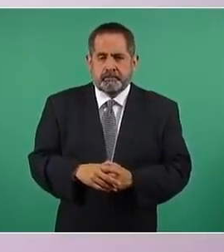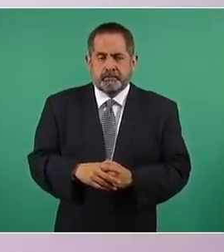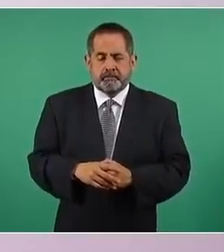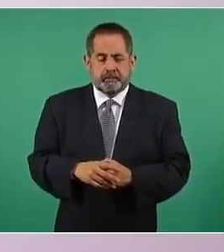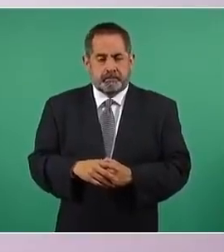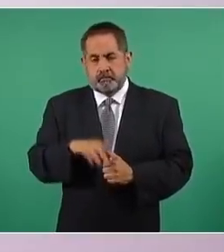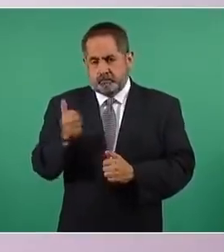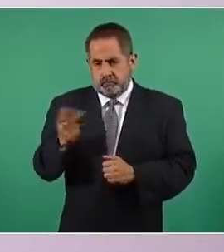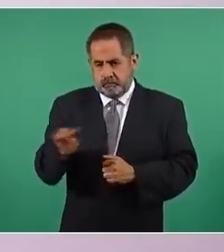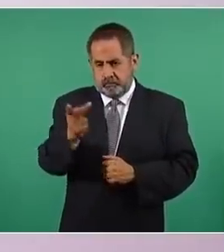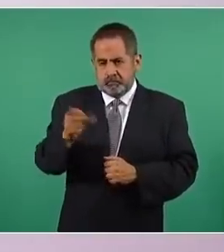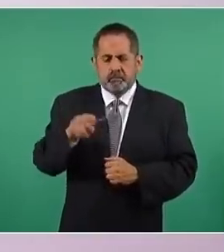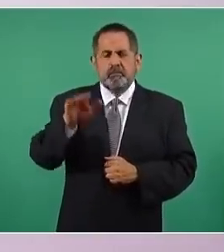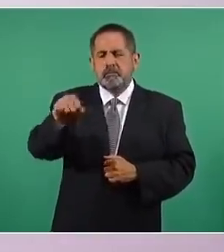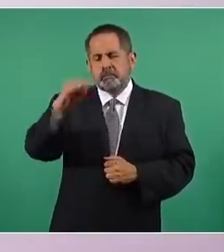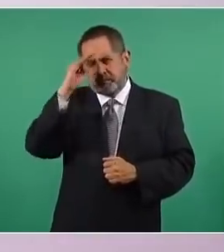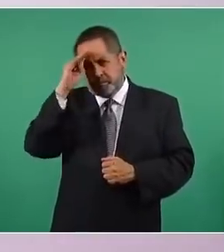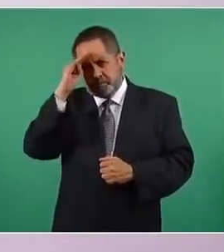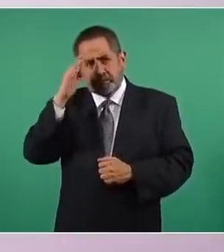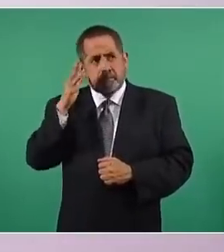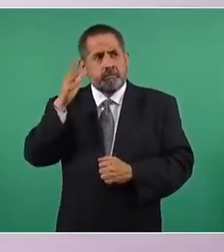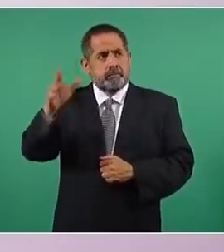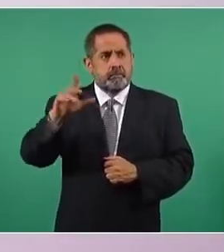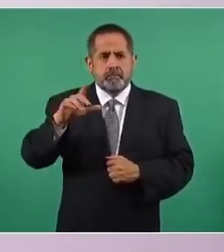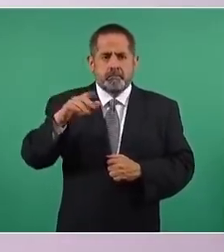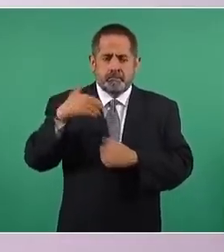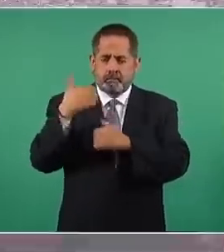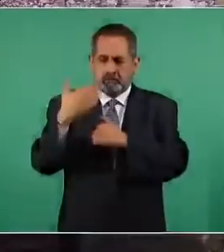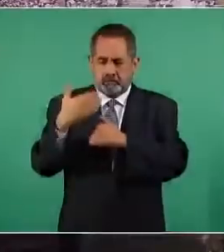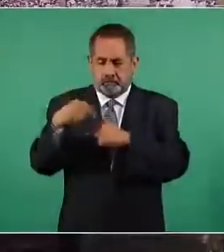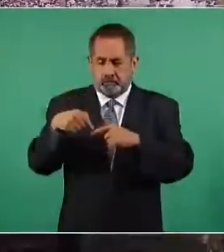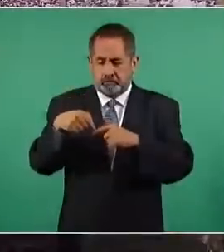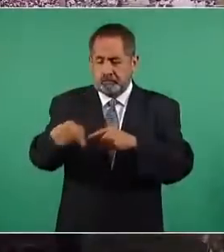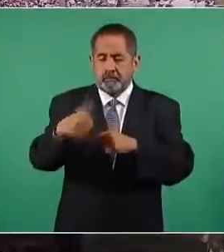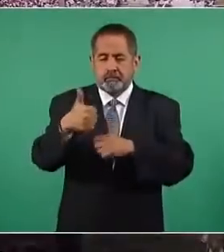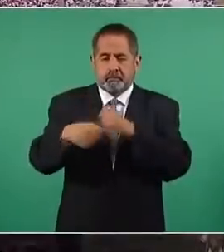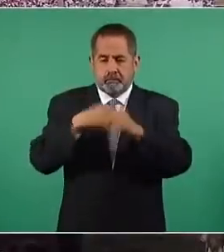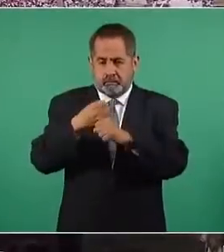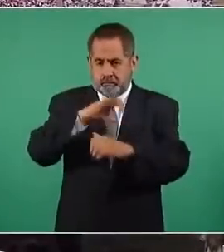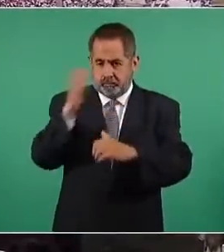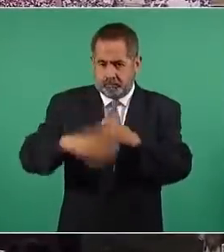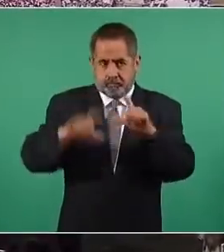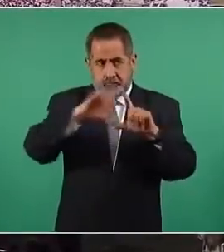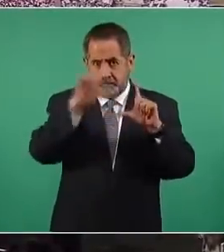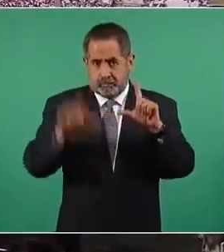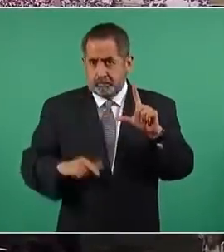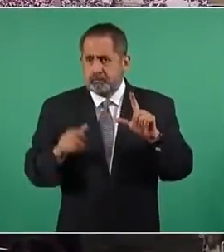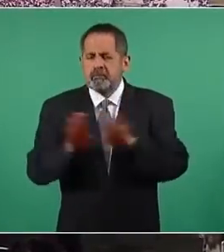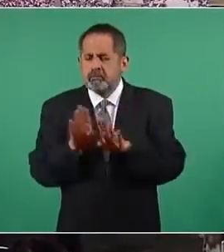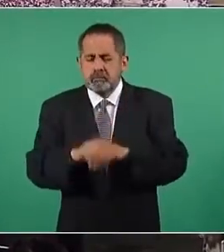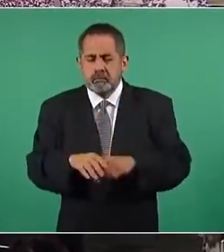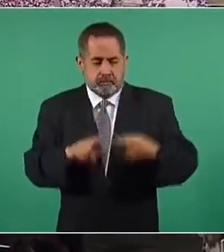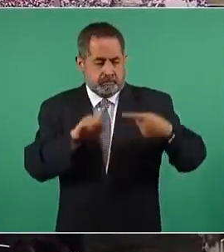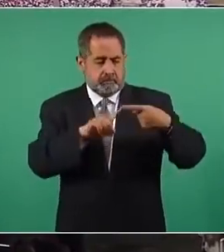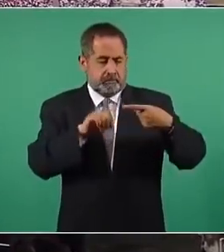¿Cómo cree que será la situación del país al término de este sexenio? Mejor,